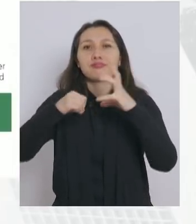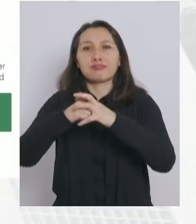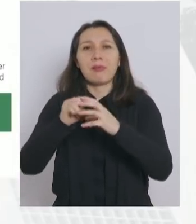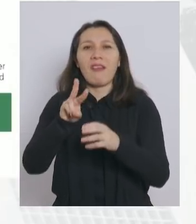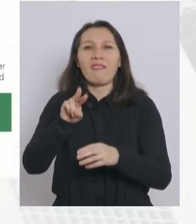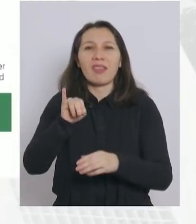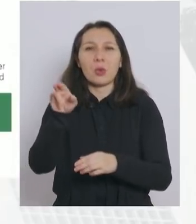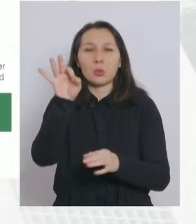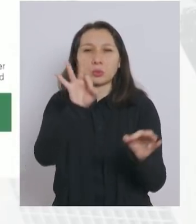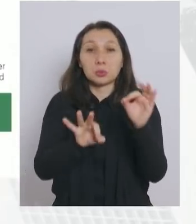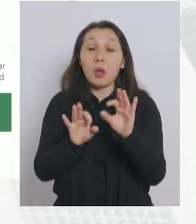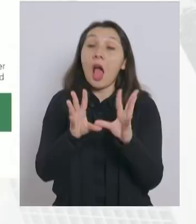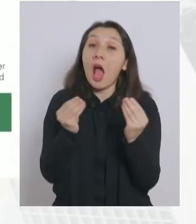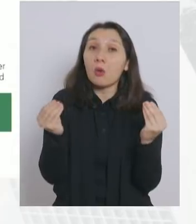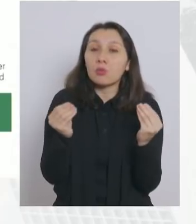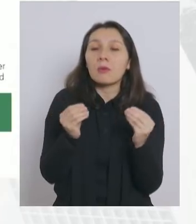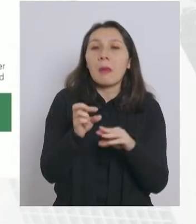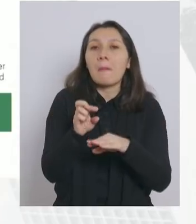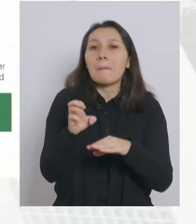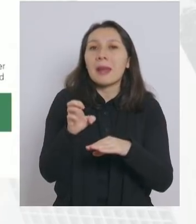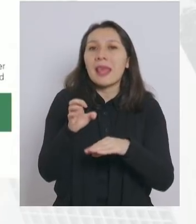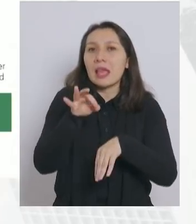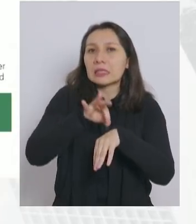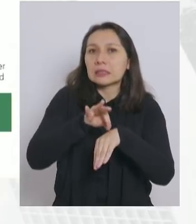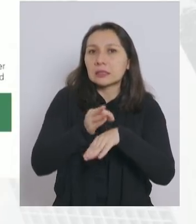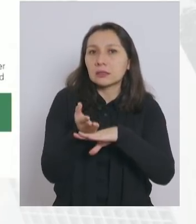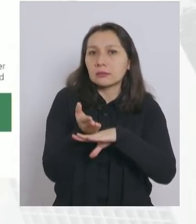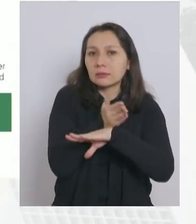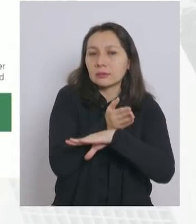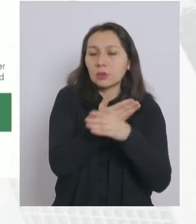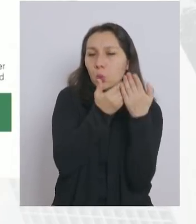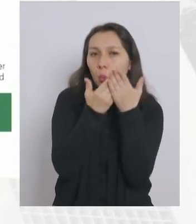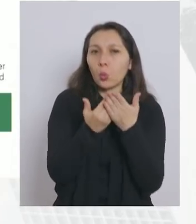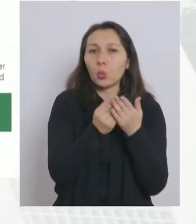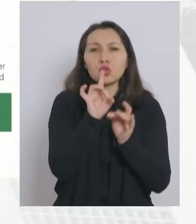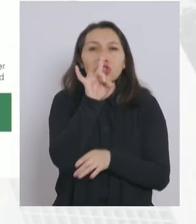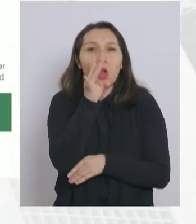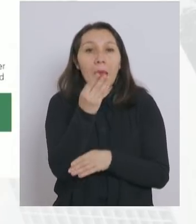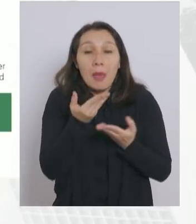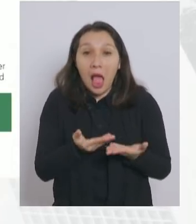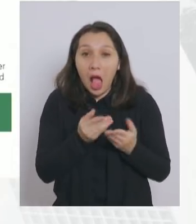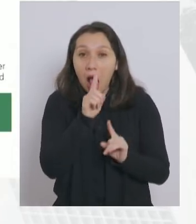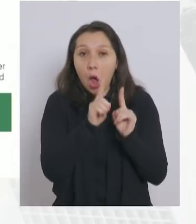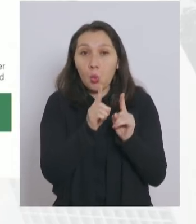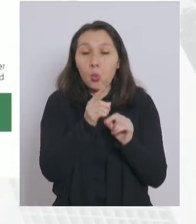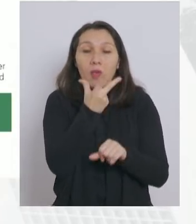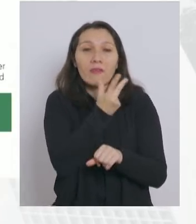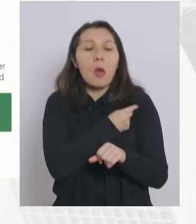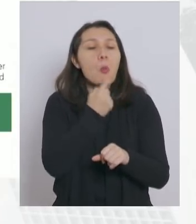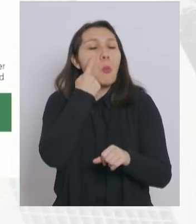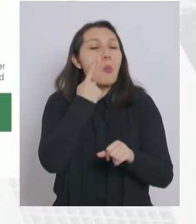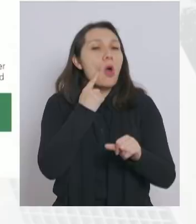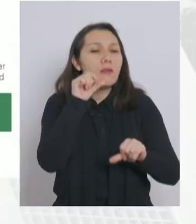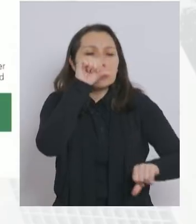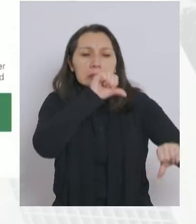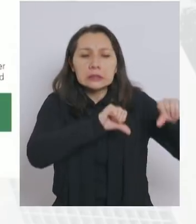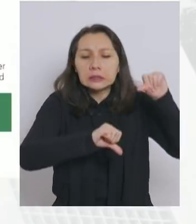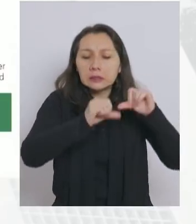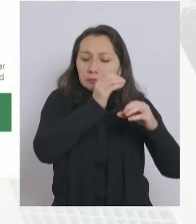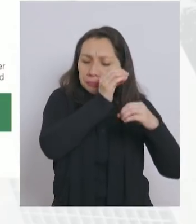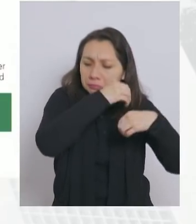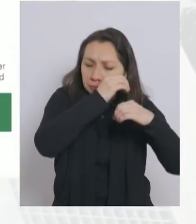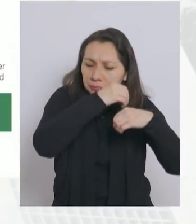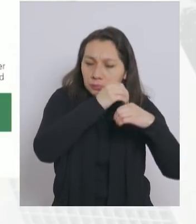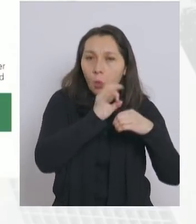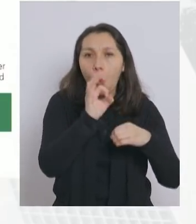ellas, muchas que todavía están en la fase preclínica, que es cuando se realizan pruebas de laboratorio